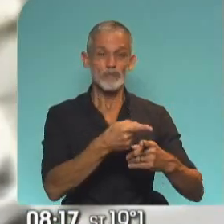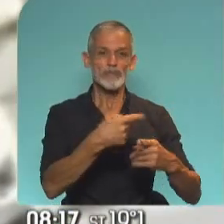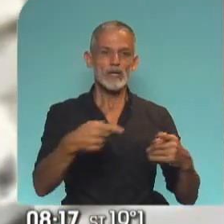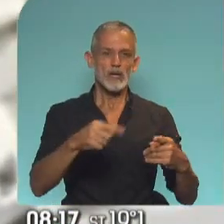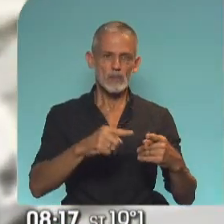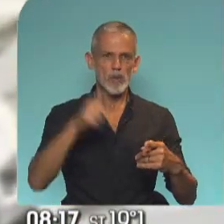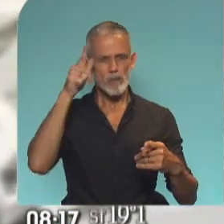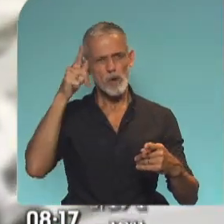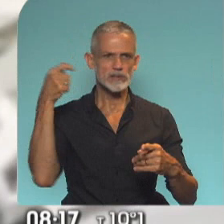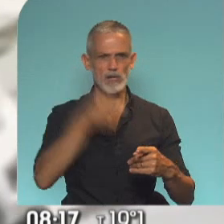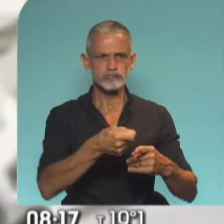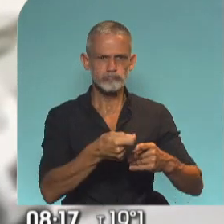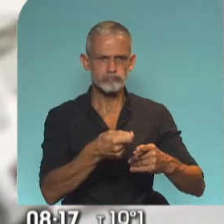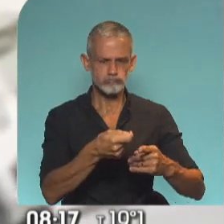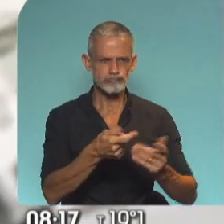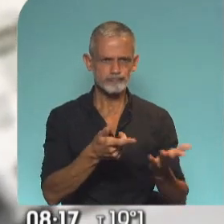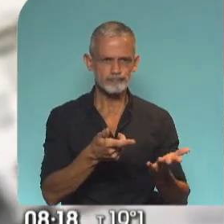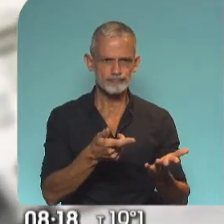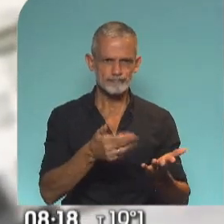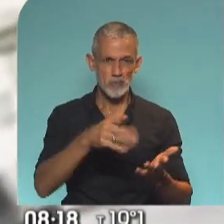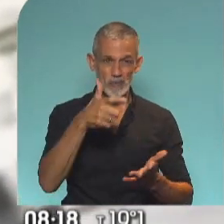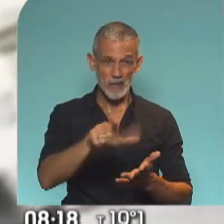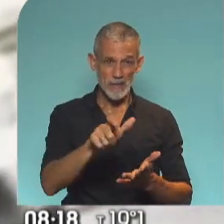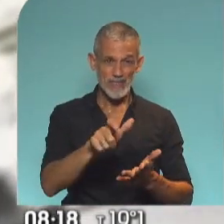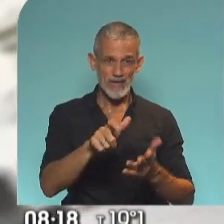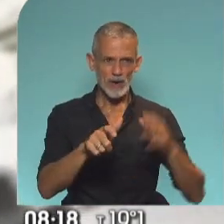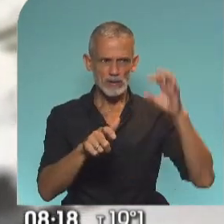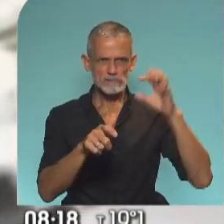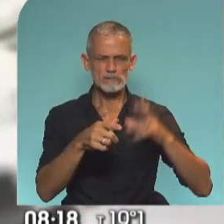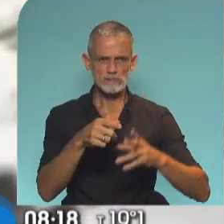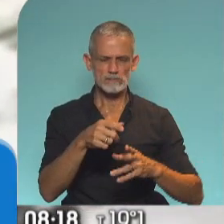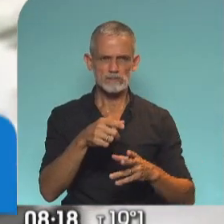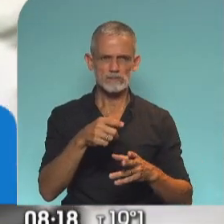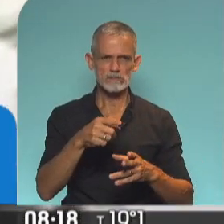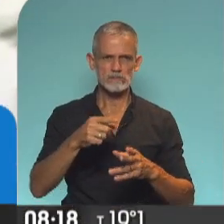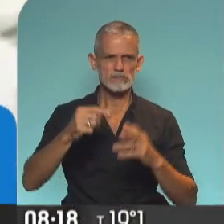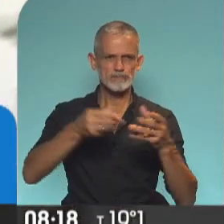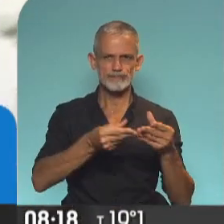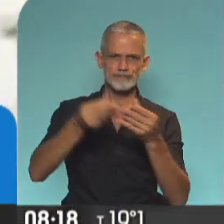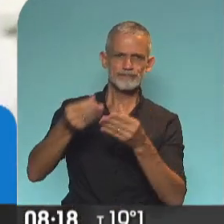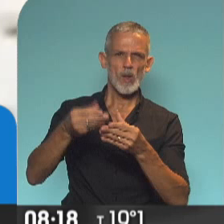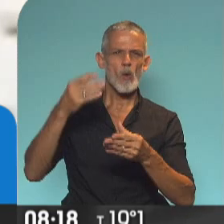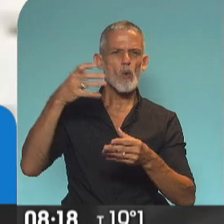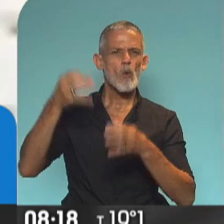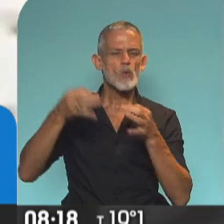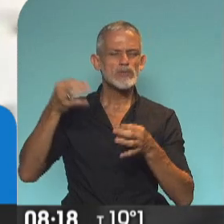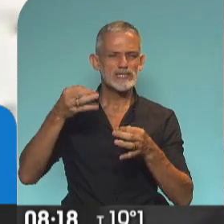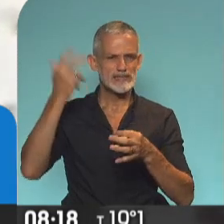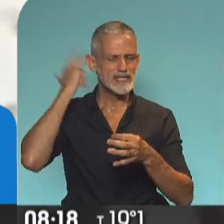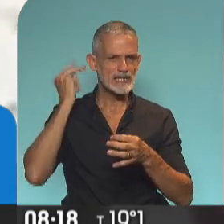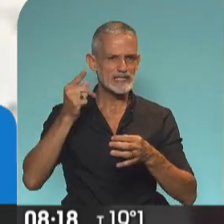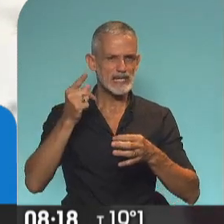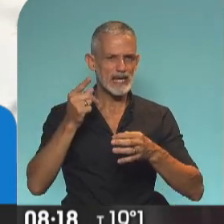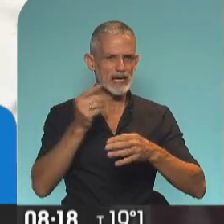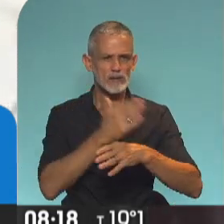de Seguridad. Este video allí está. Está justamente siendo investigado por la justicia chilena. La grabación